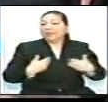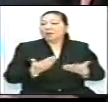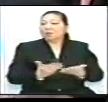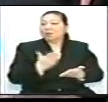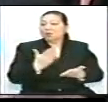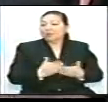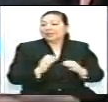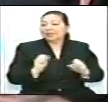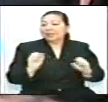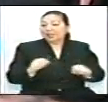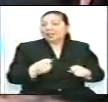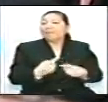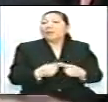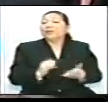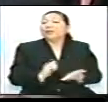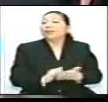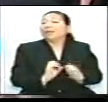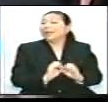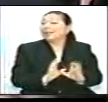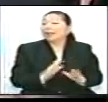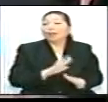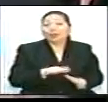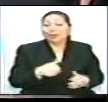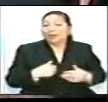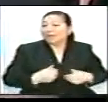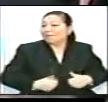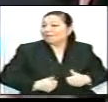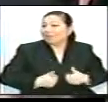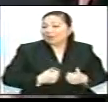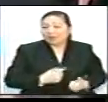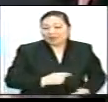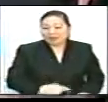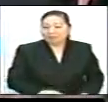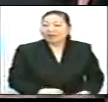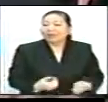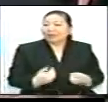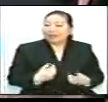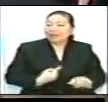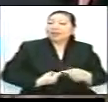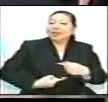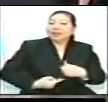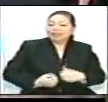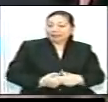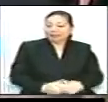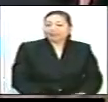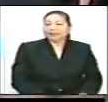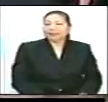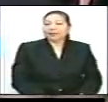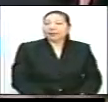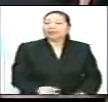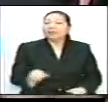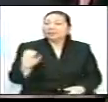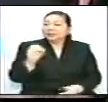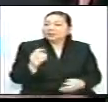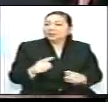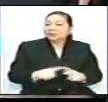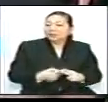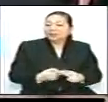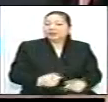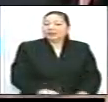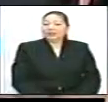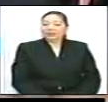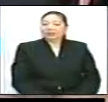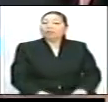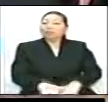problemas que pueden haber. Porque claro, y todos lo vivimos, o sea, la nueva autoridad tiene que volver a empezar de cero, tiene que empezar